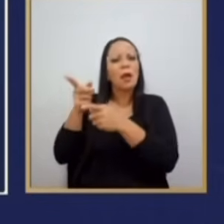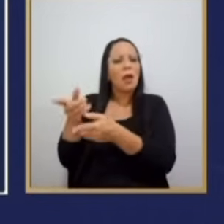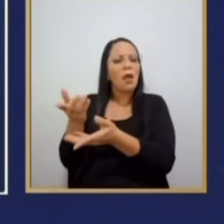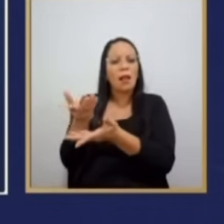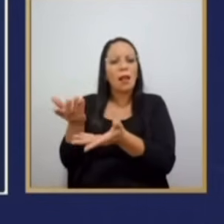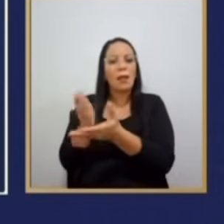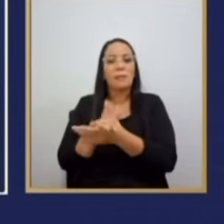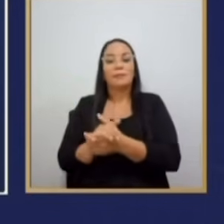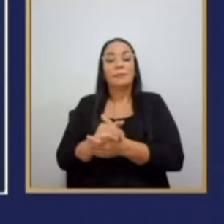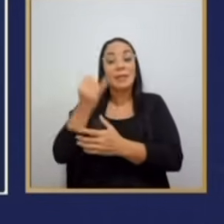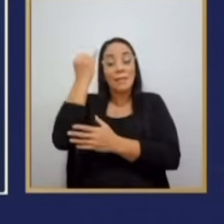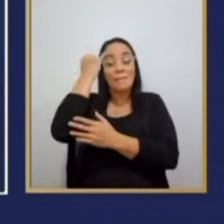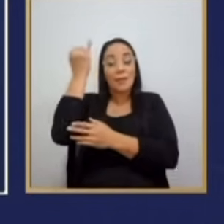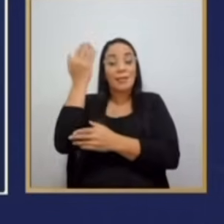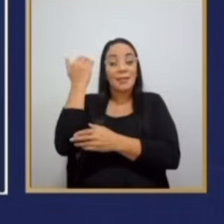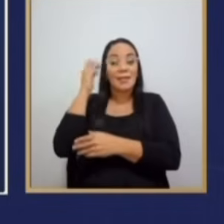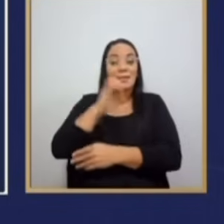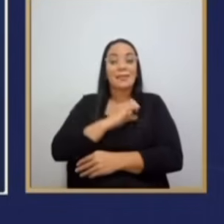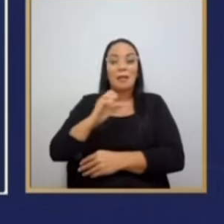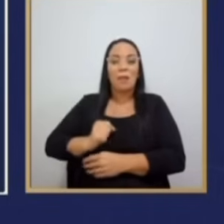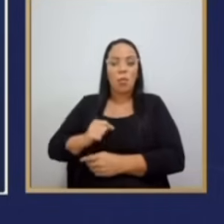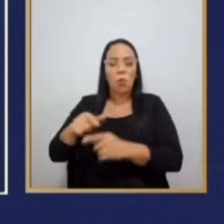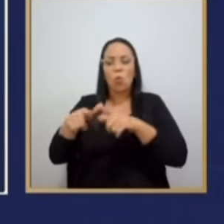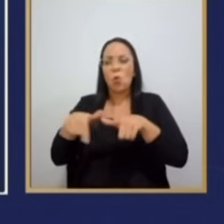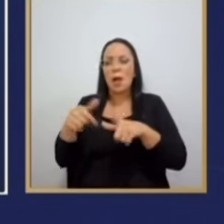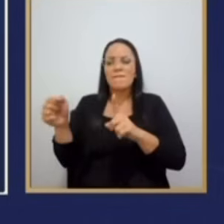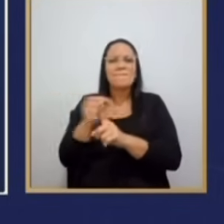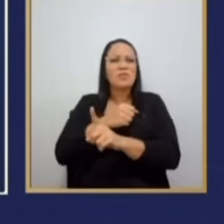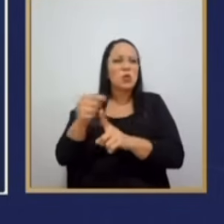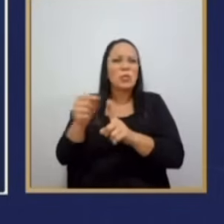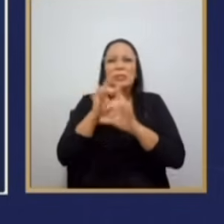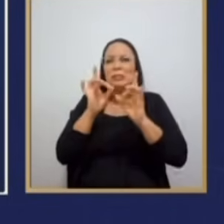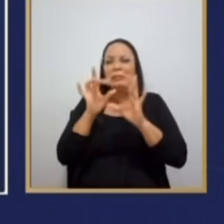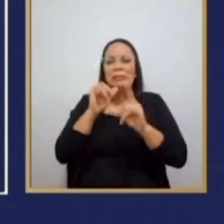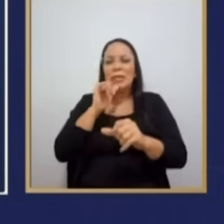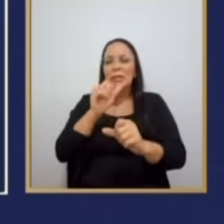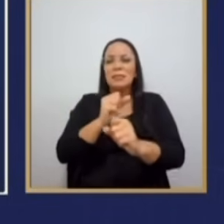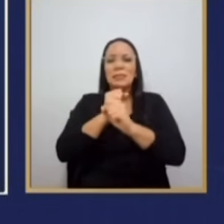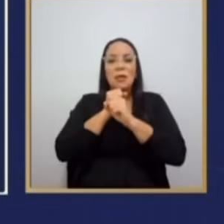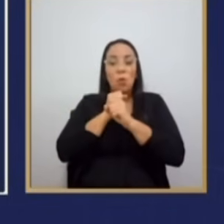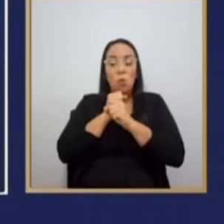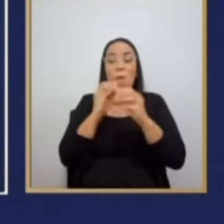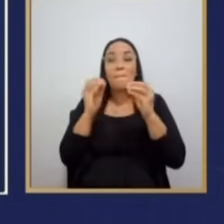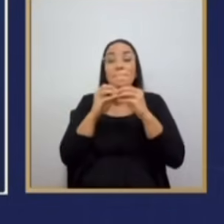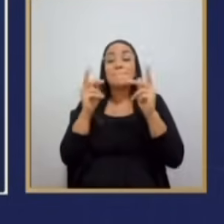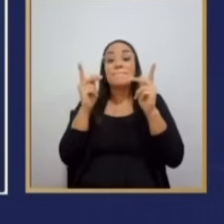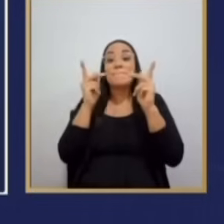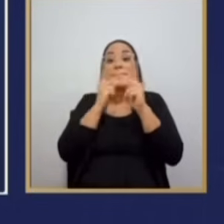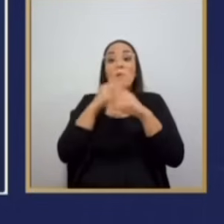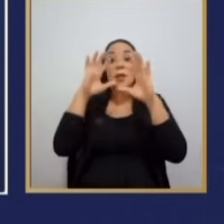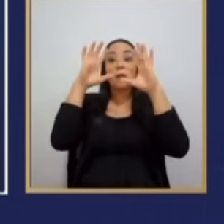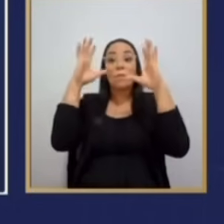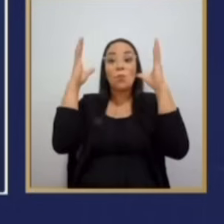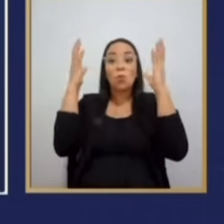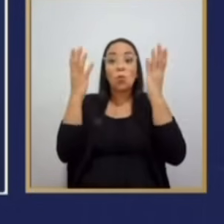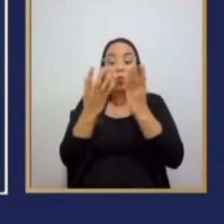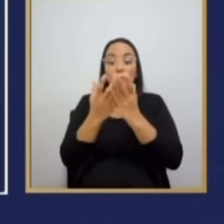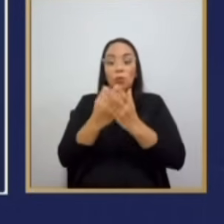Imagínense que El Salvador era uno de los lugares más violentos e inseguros del mundo. Del